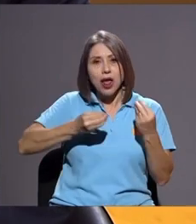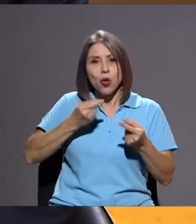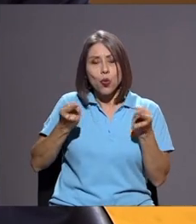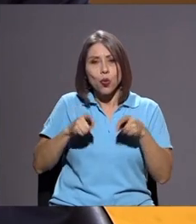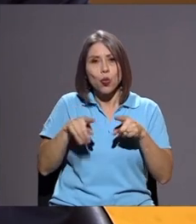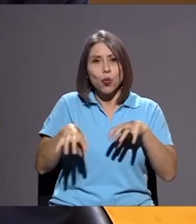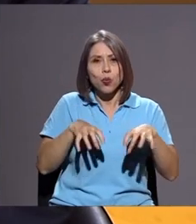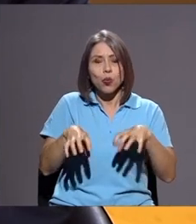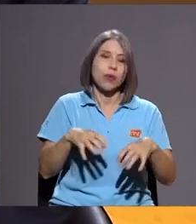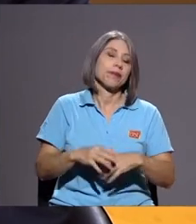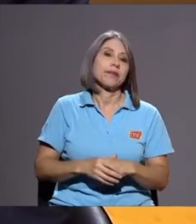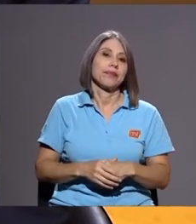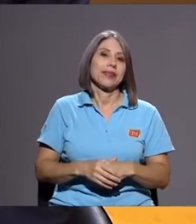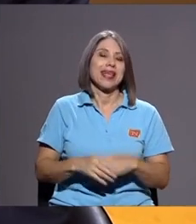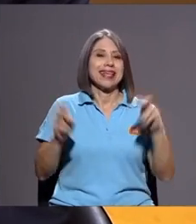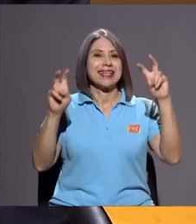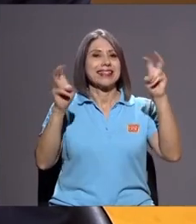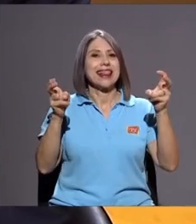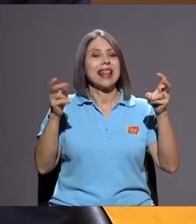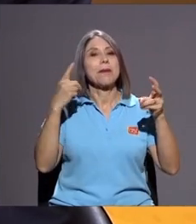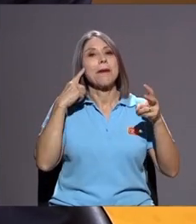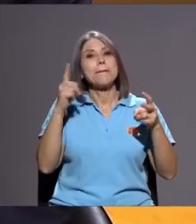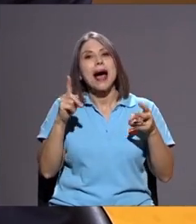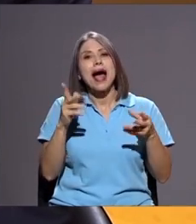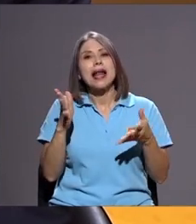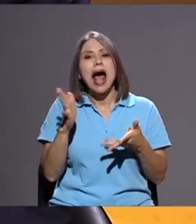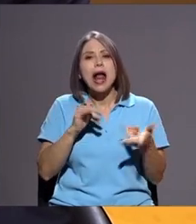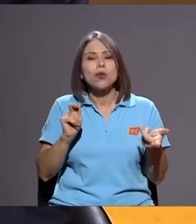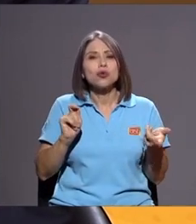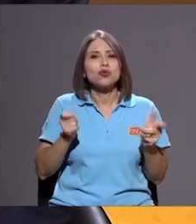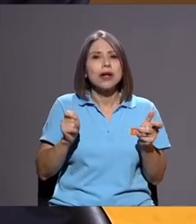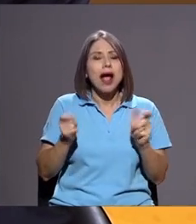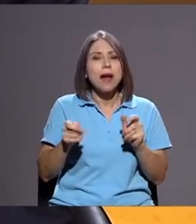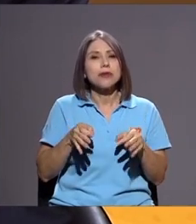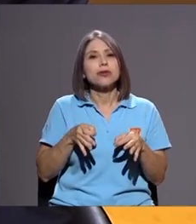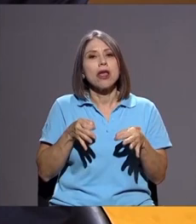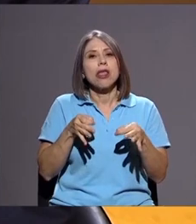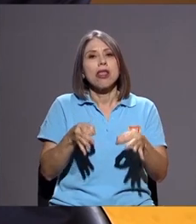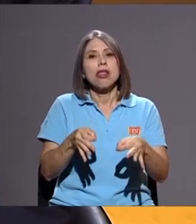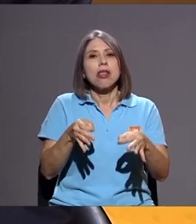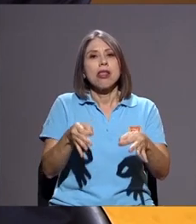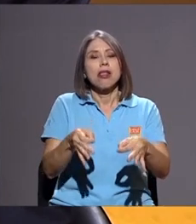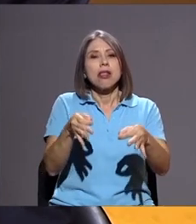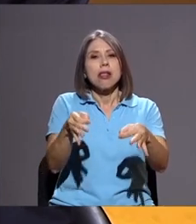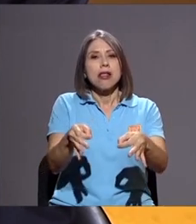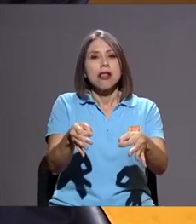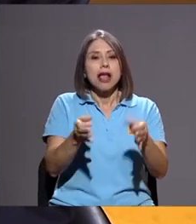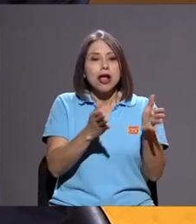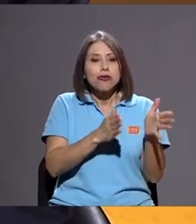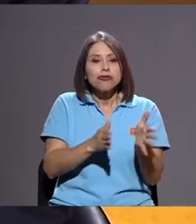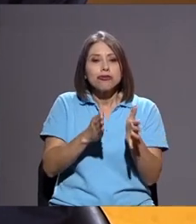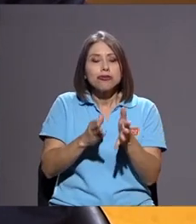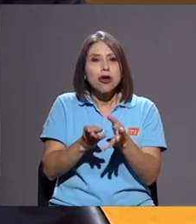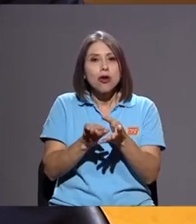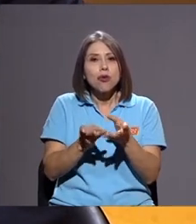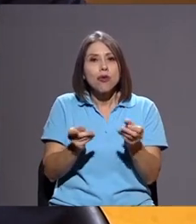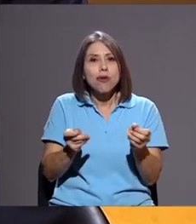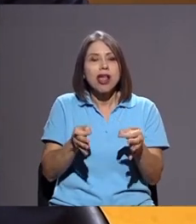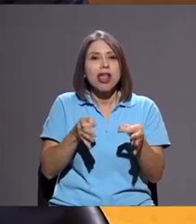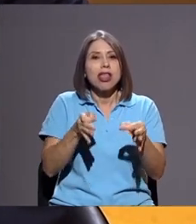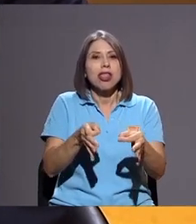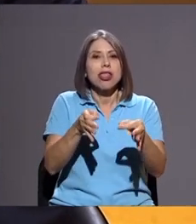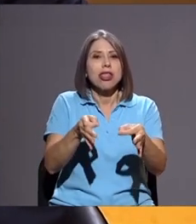y es que el tema de posponer ajustes el tema de posponer a cómodos y el tema de empezar a pedir prestado